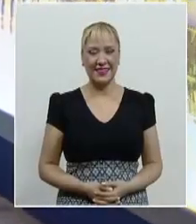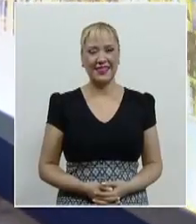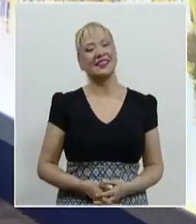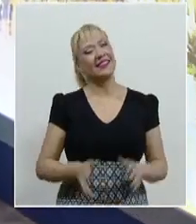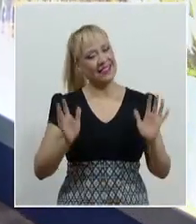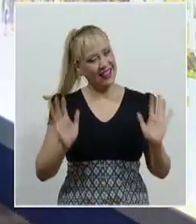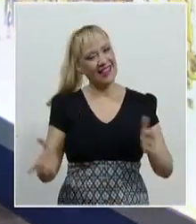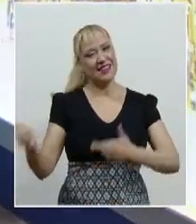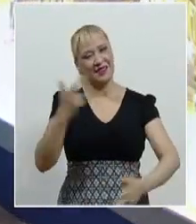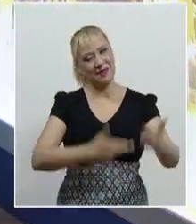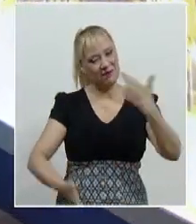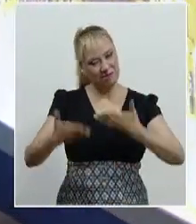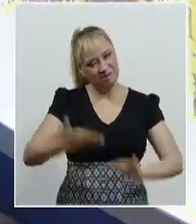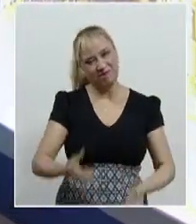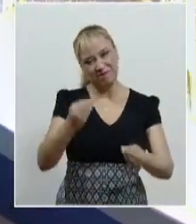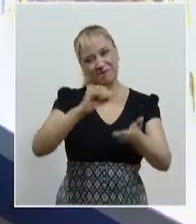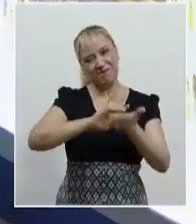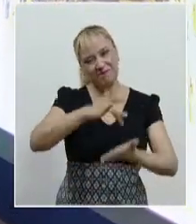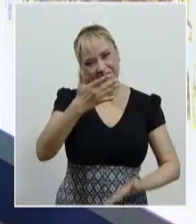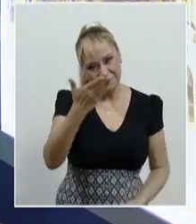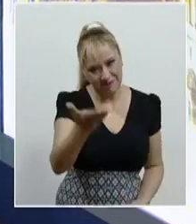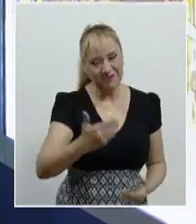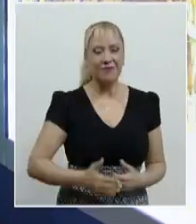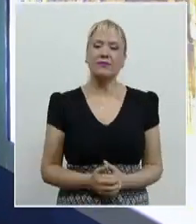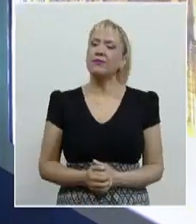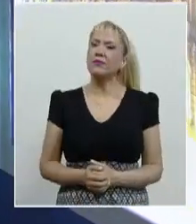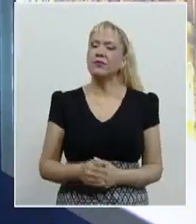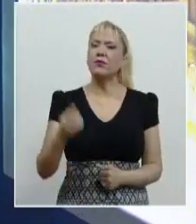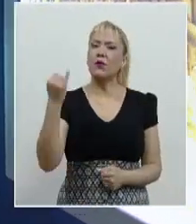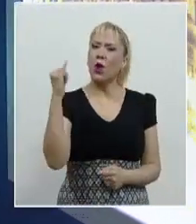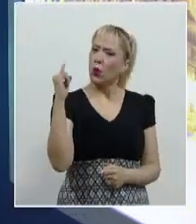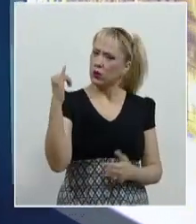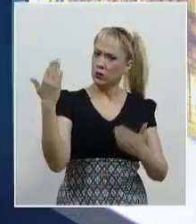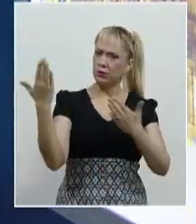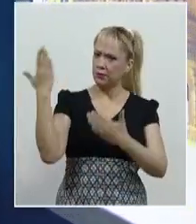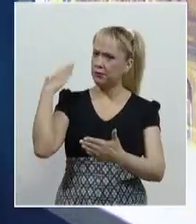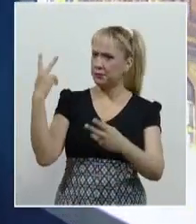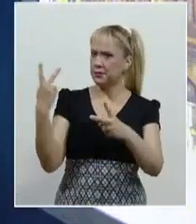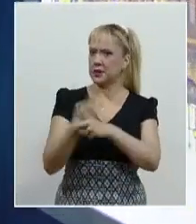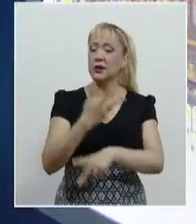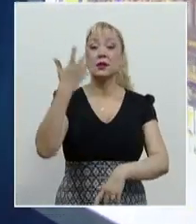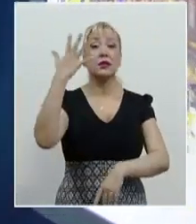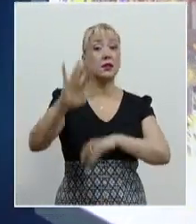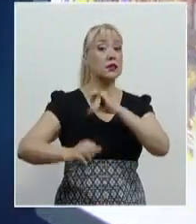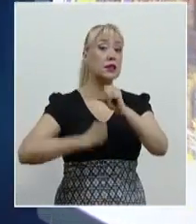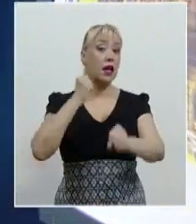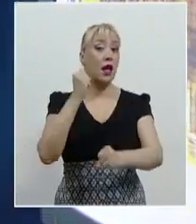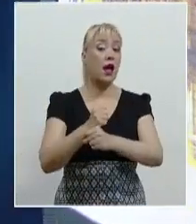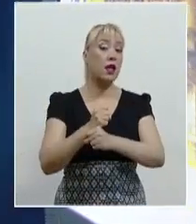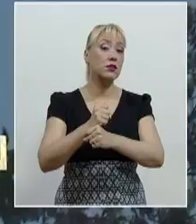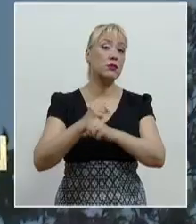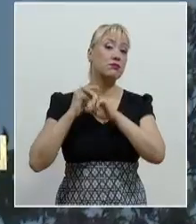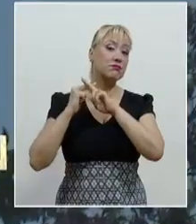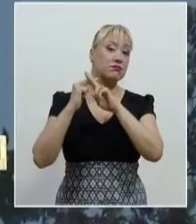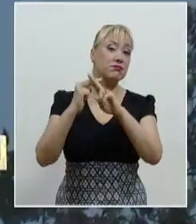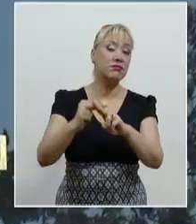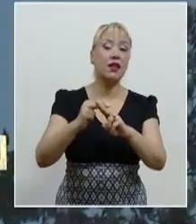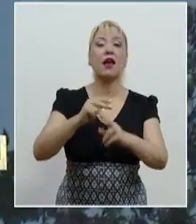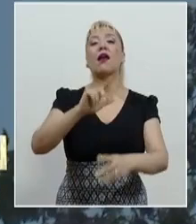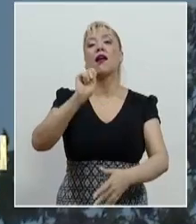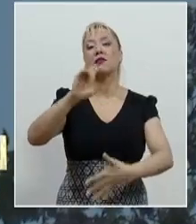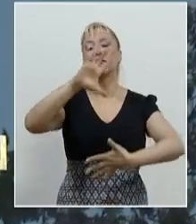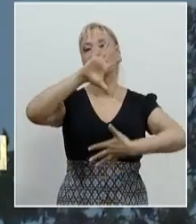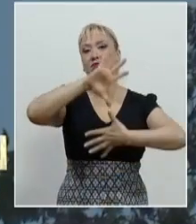Ya estamos de regreso, gracias por continuar con nosotros. Y en junio pasado cumplió 10 años la Convención Interamericana contra